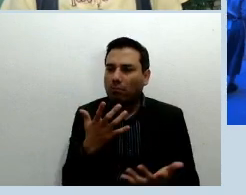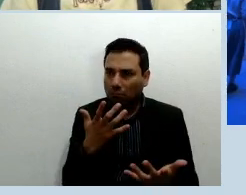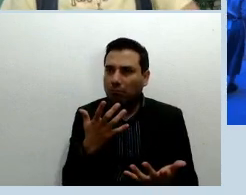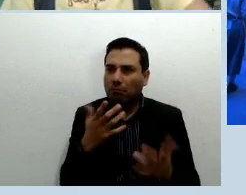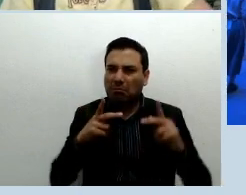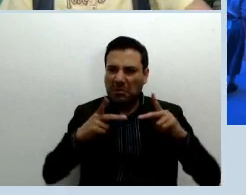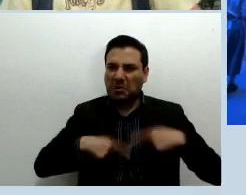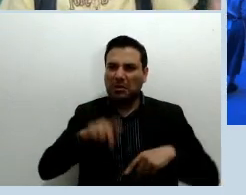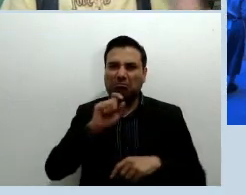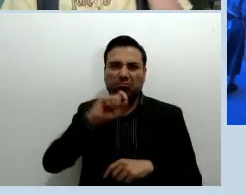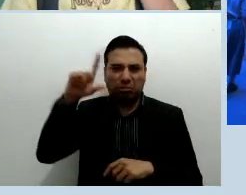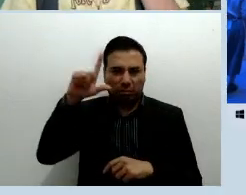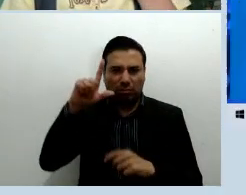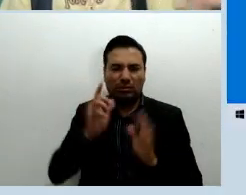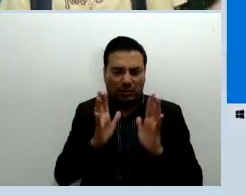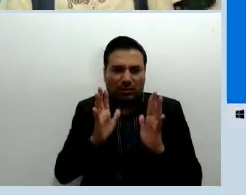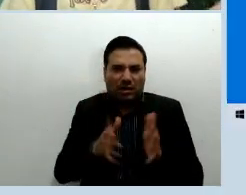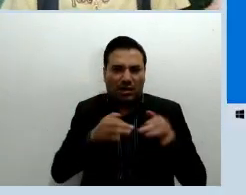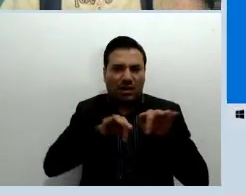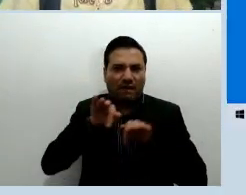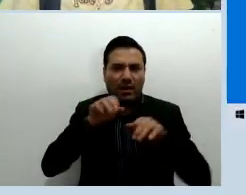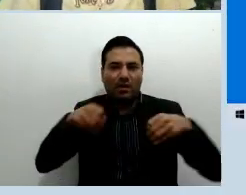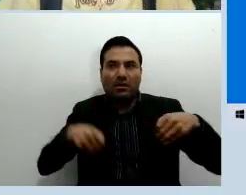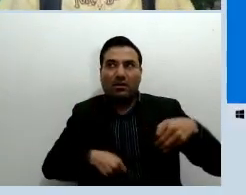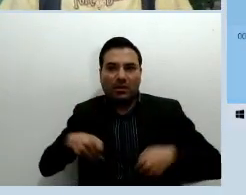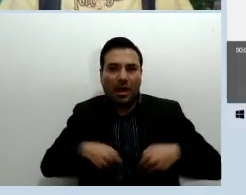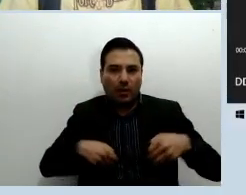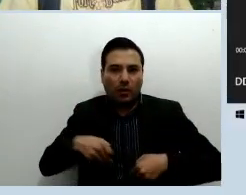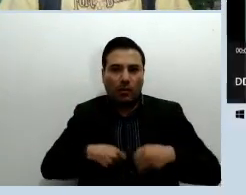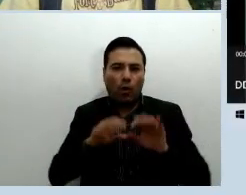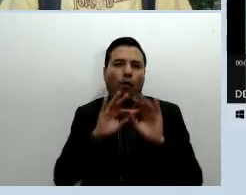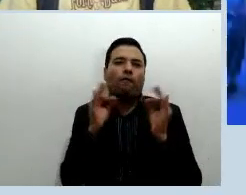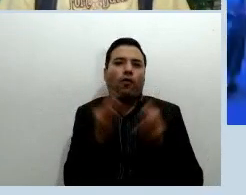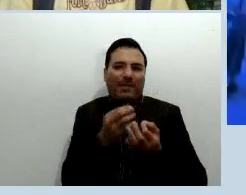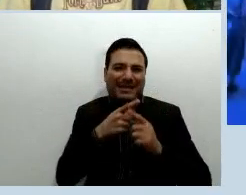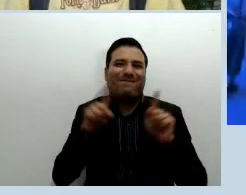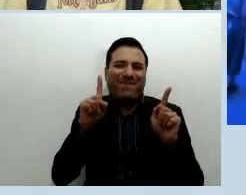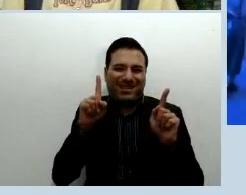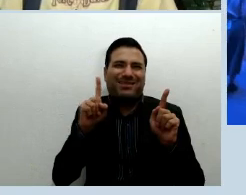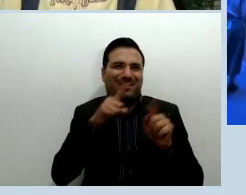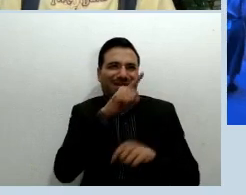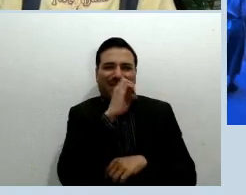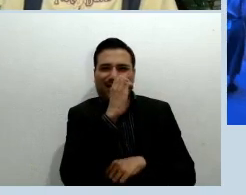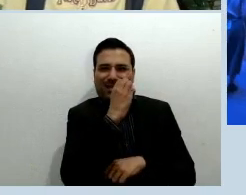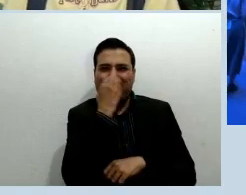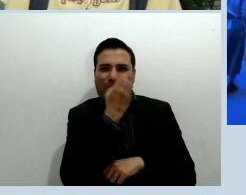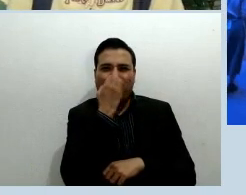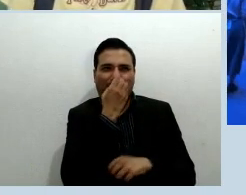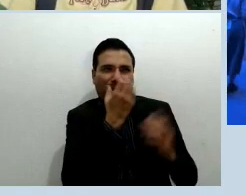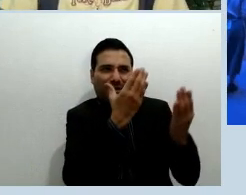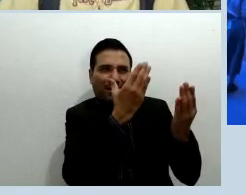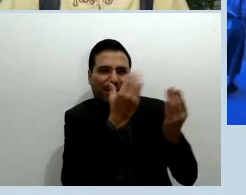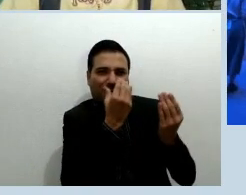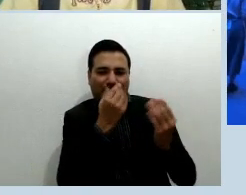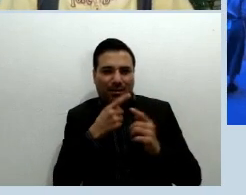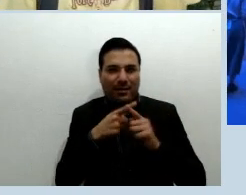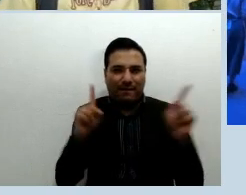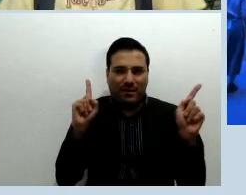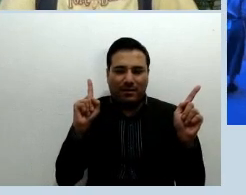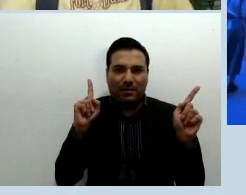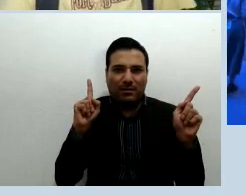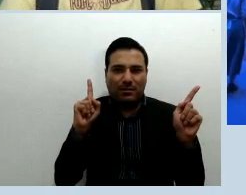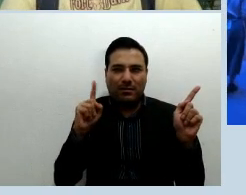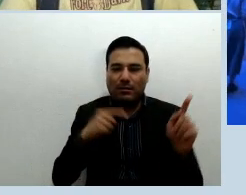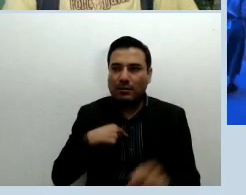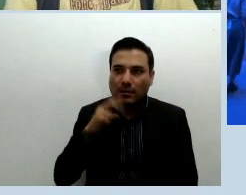prácticas escénicas distintas a las que me estaban enseñando en en este pues en la escuela